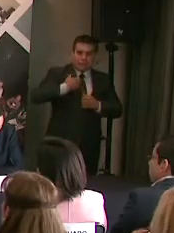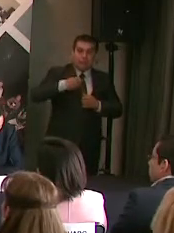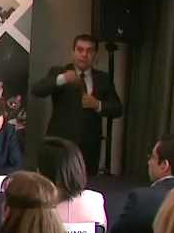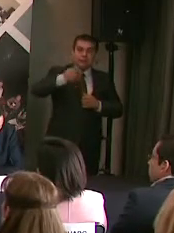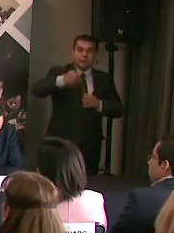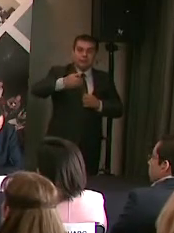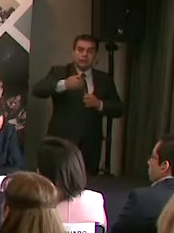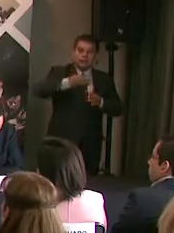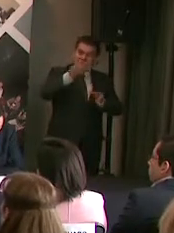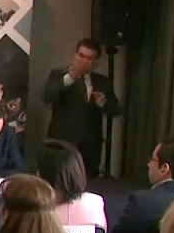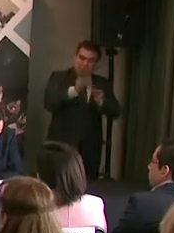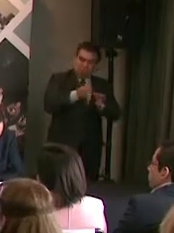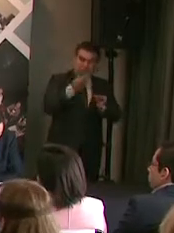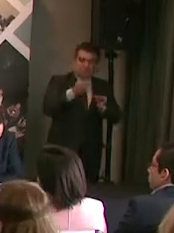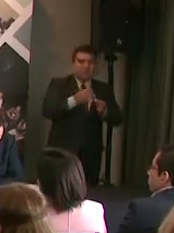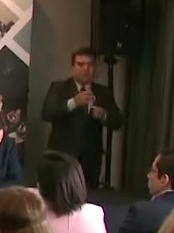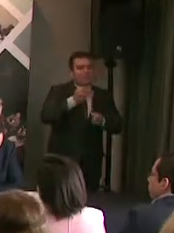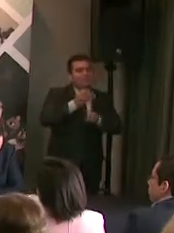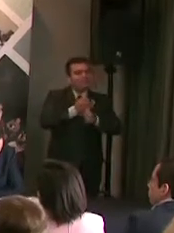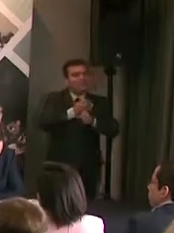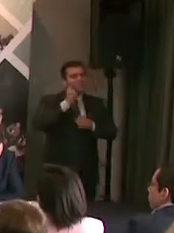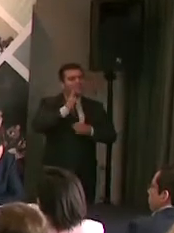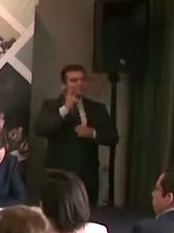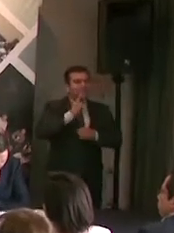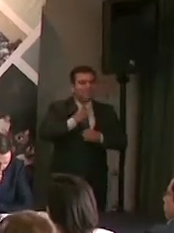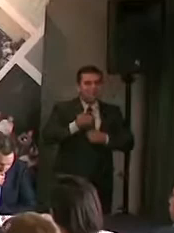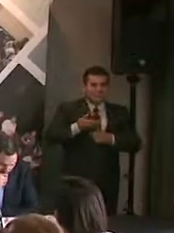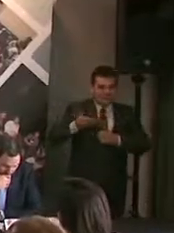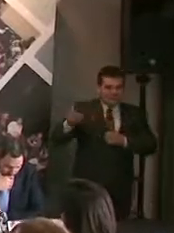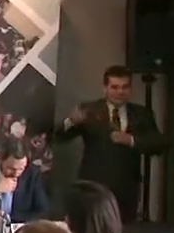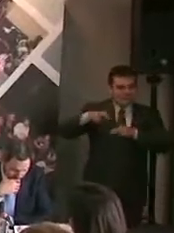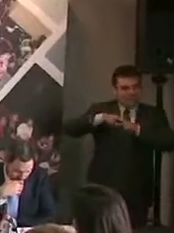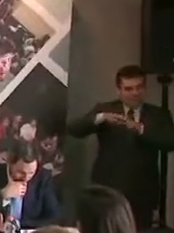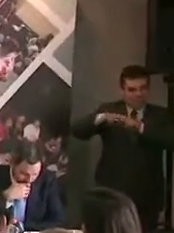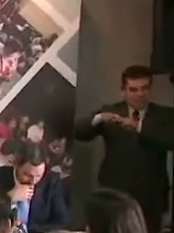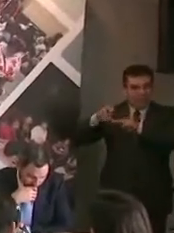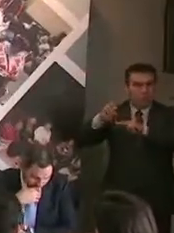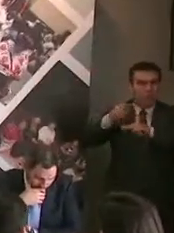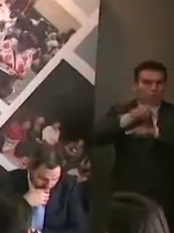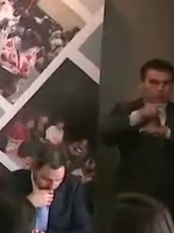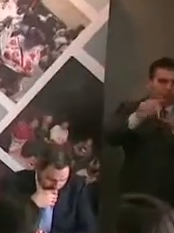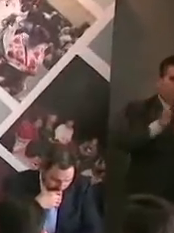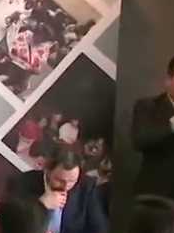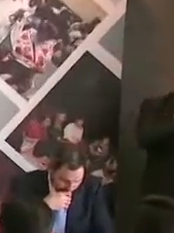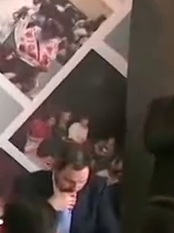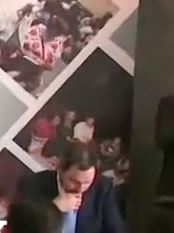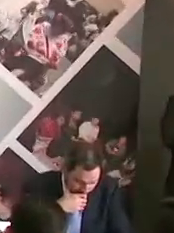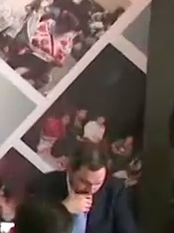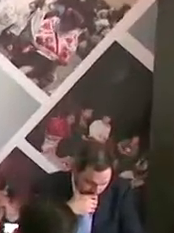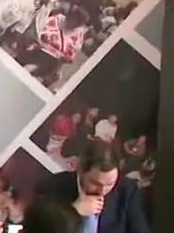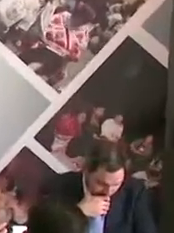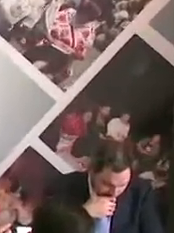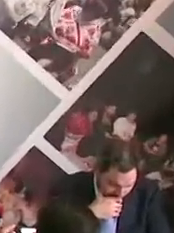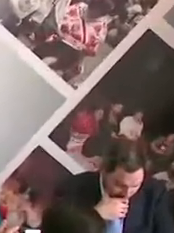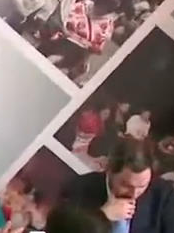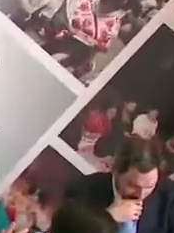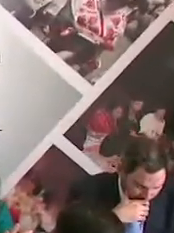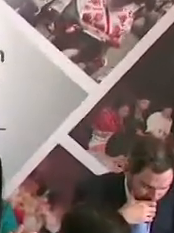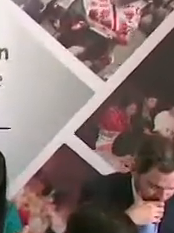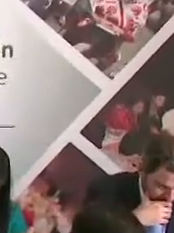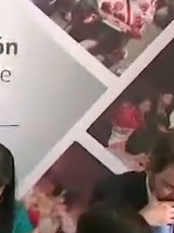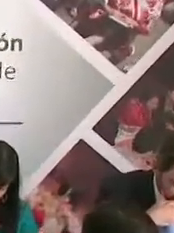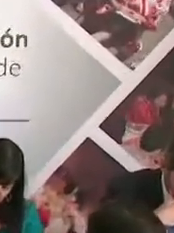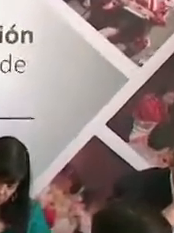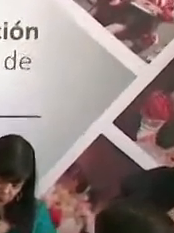intervendrán en las mesas de formación de este primer foro regional, les pedimos que sumen en generar cambios en el entorno de sus espacios